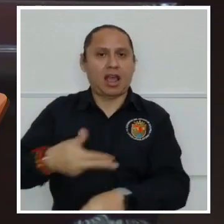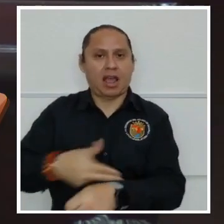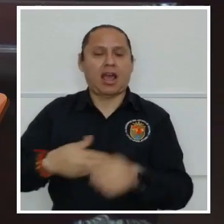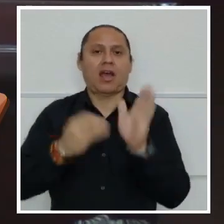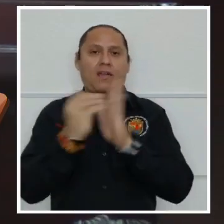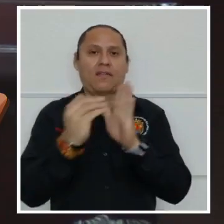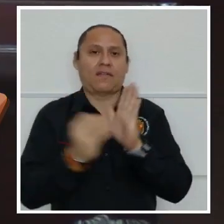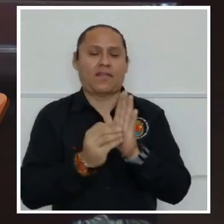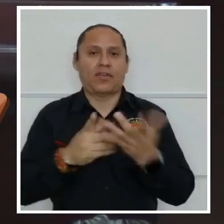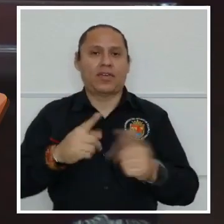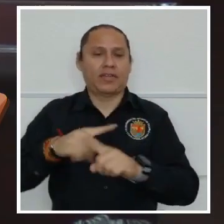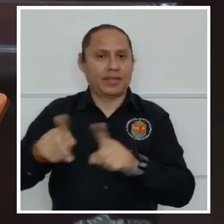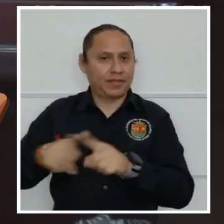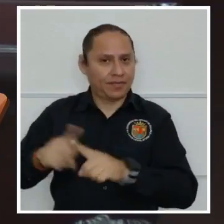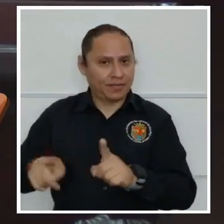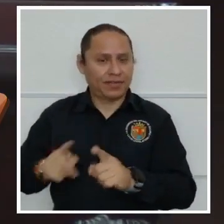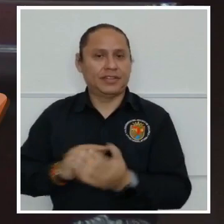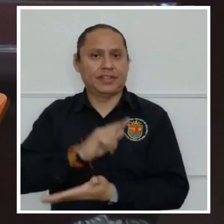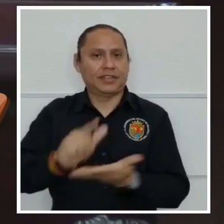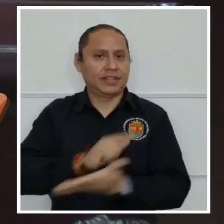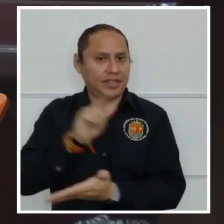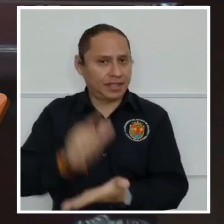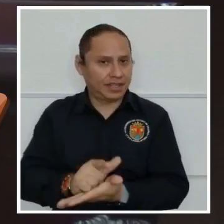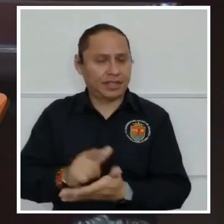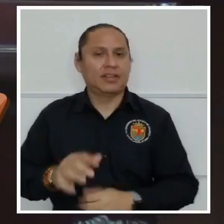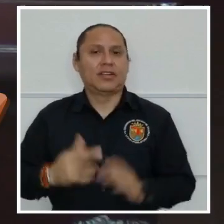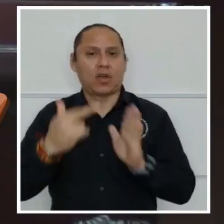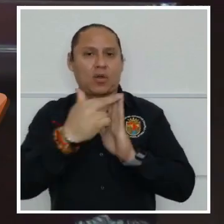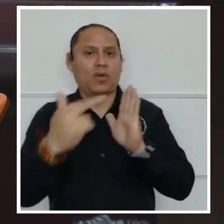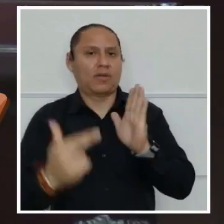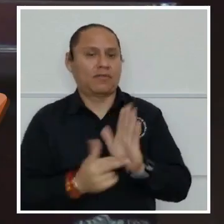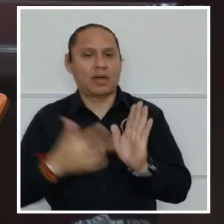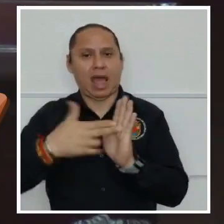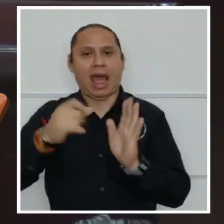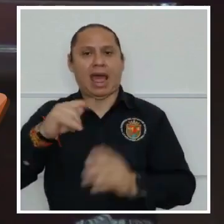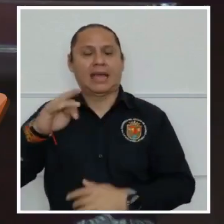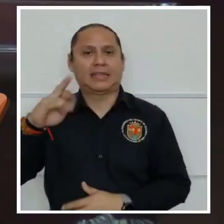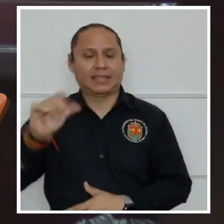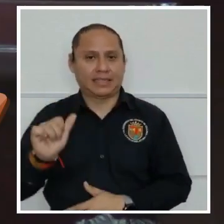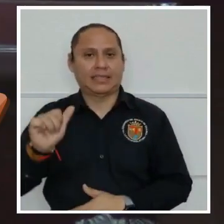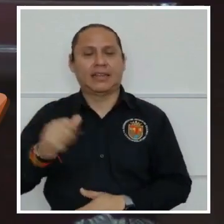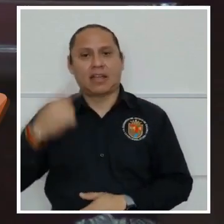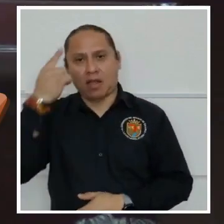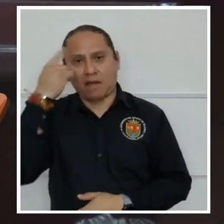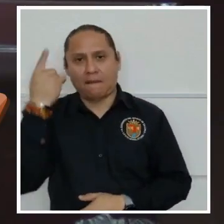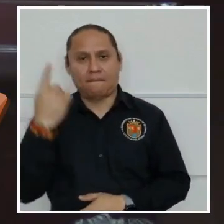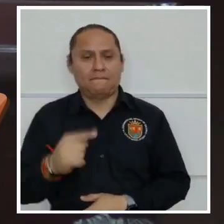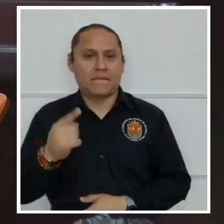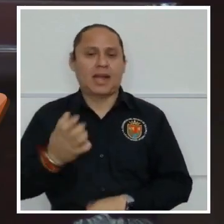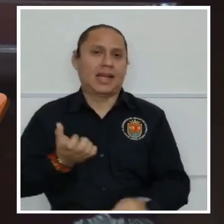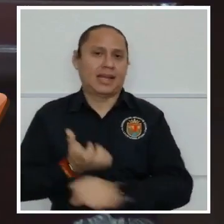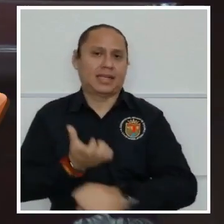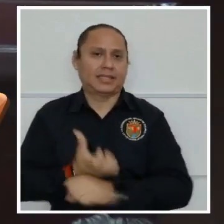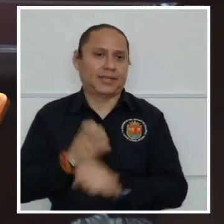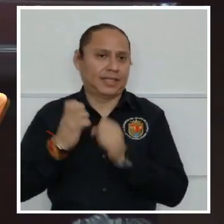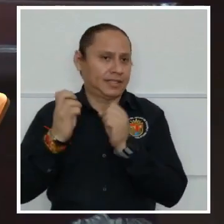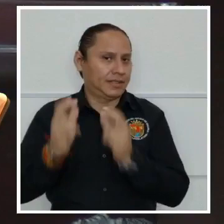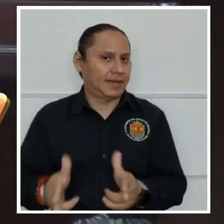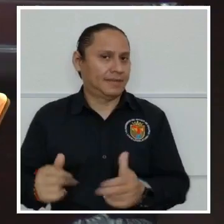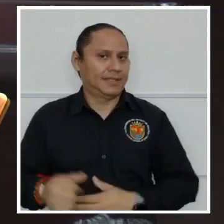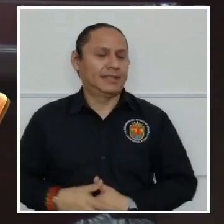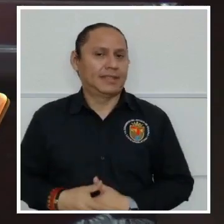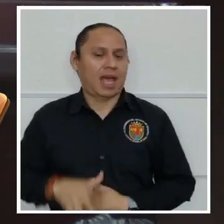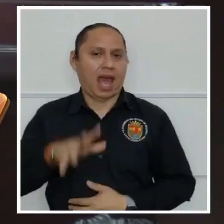y adicionan diversas disposiciones del Código de la Hacienda Pública para el Estado de